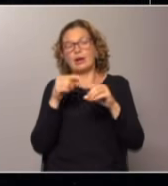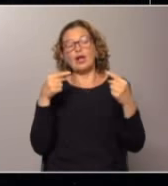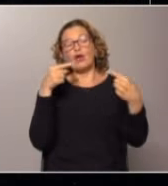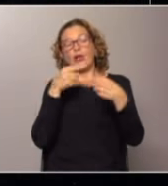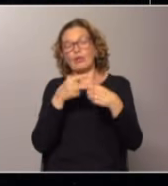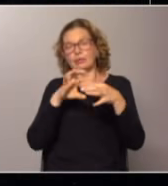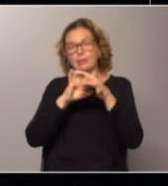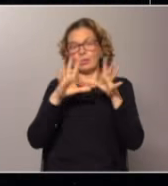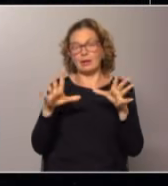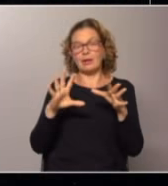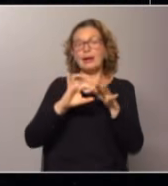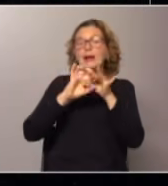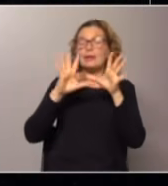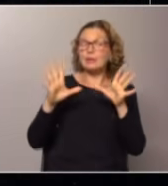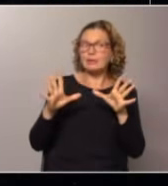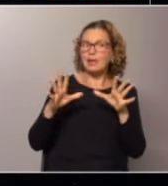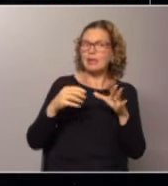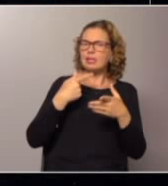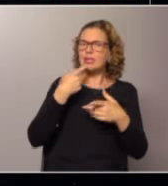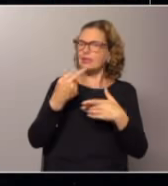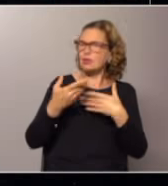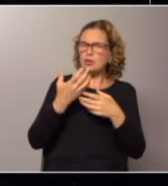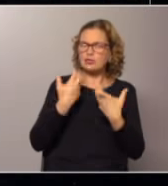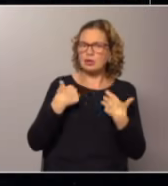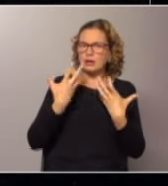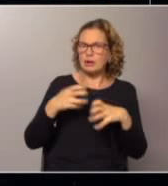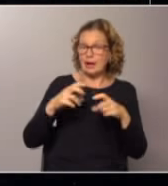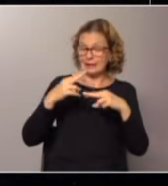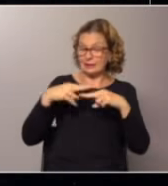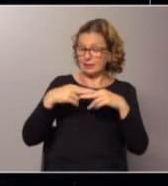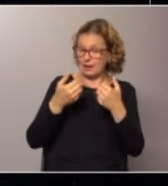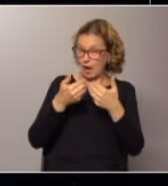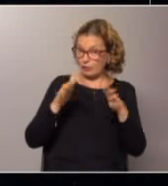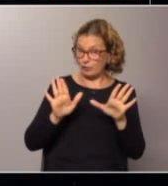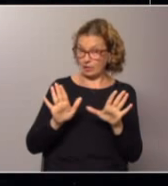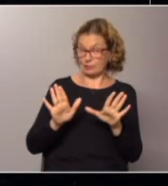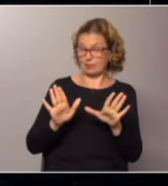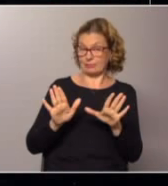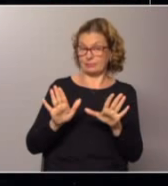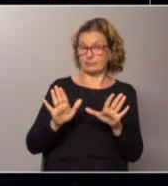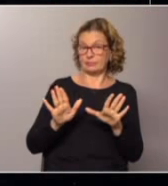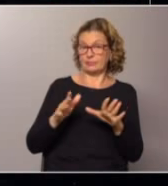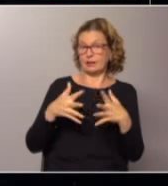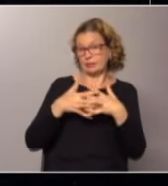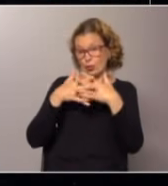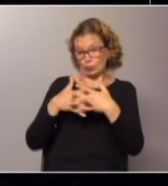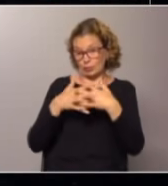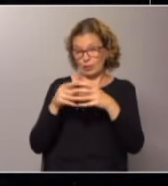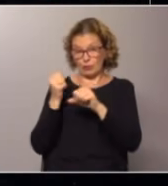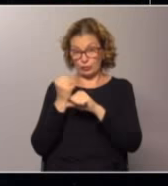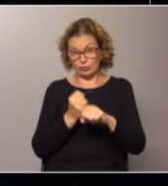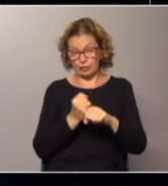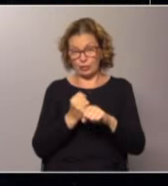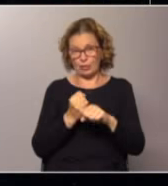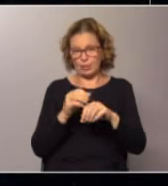expresión en el rol de la prensa usaron la internet abierta que creó el propio digamos eeuu una red